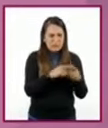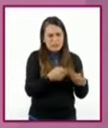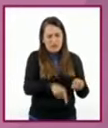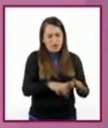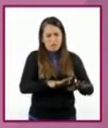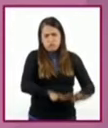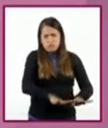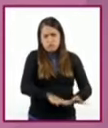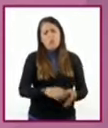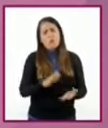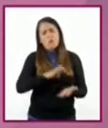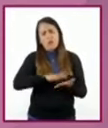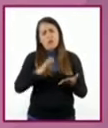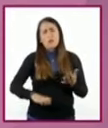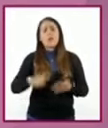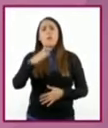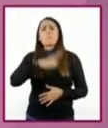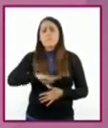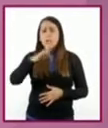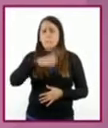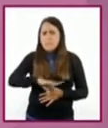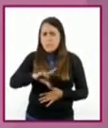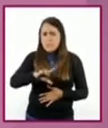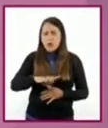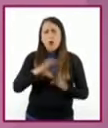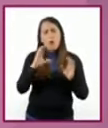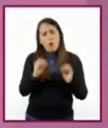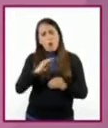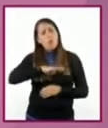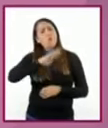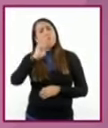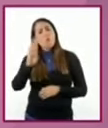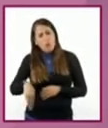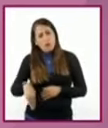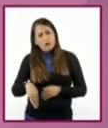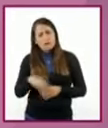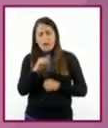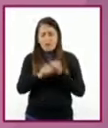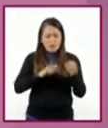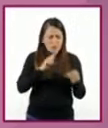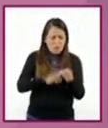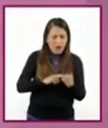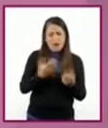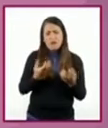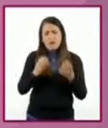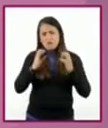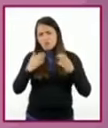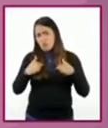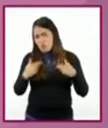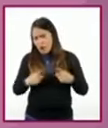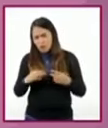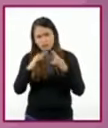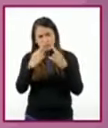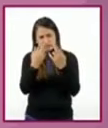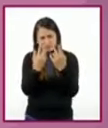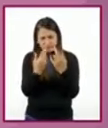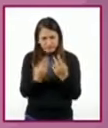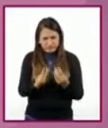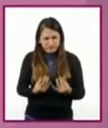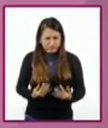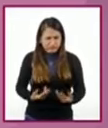como la orina o la muerte y descomposición de los seres vivos? He de contarles